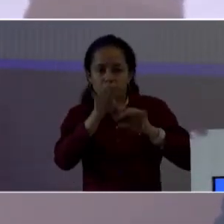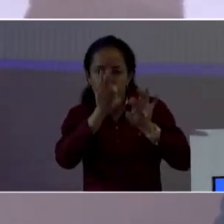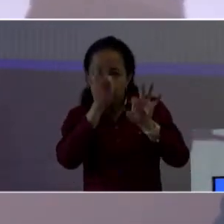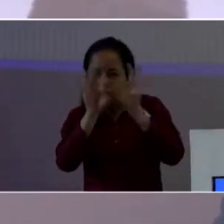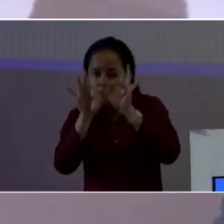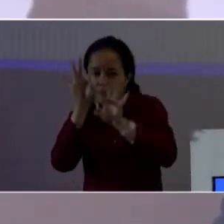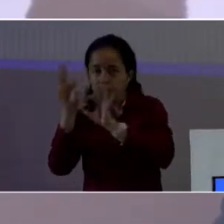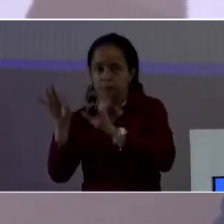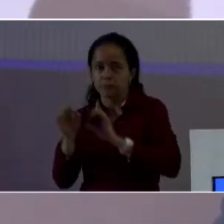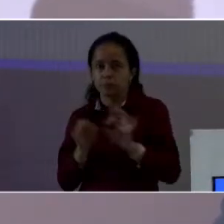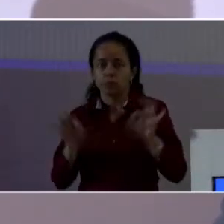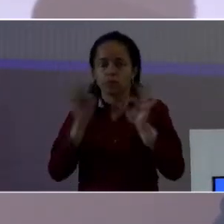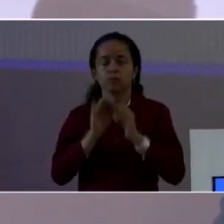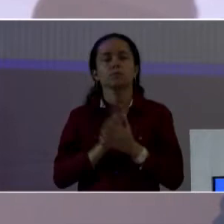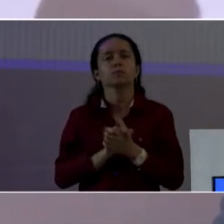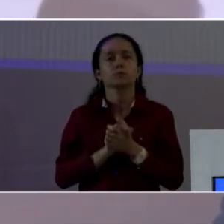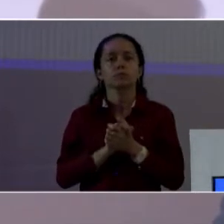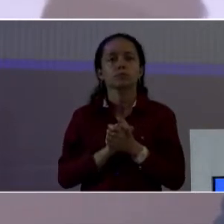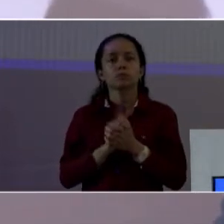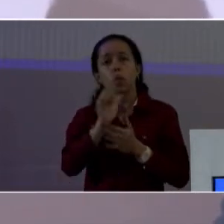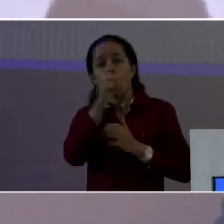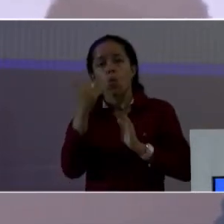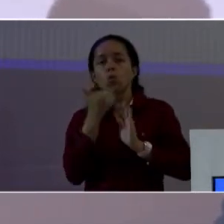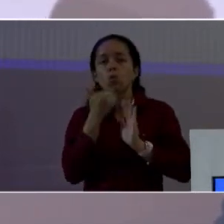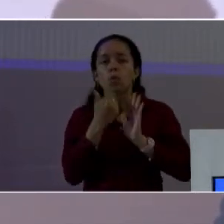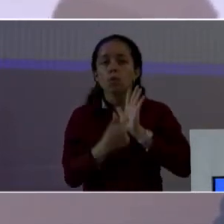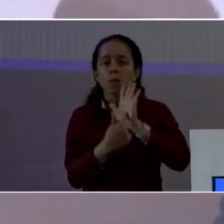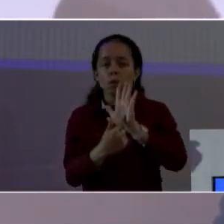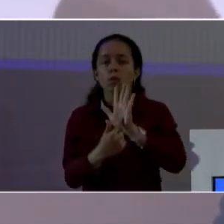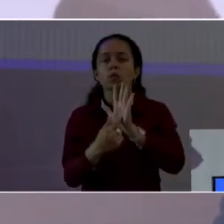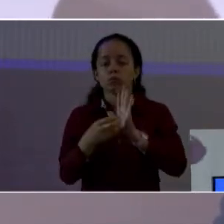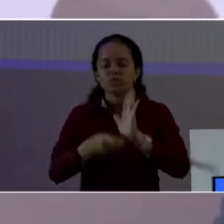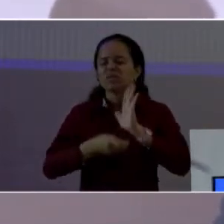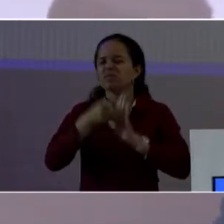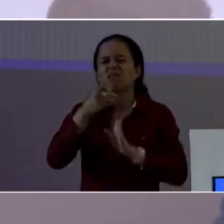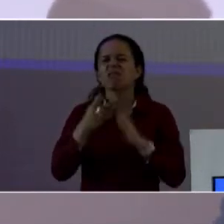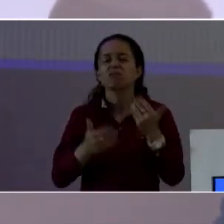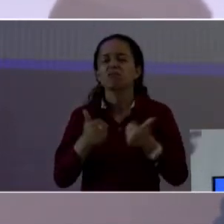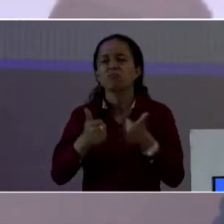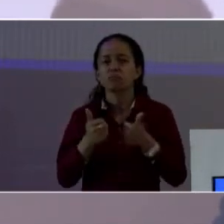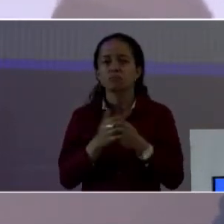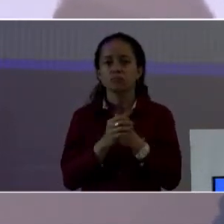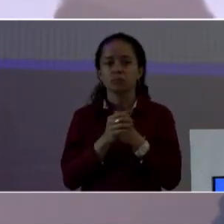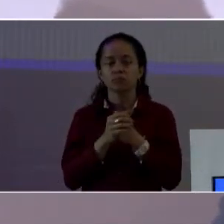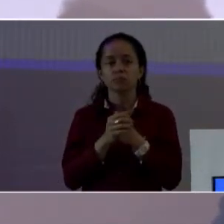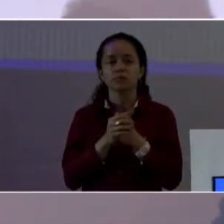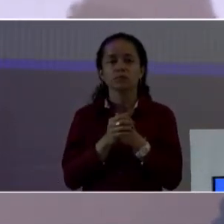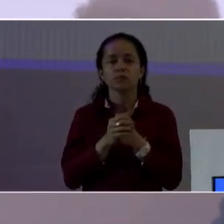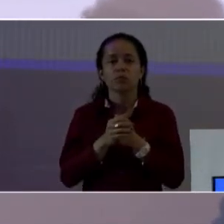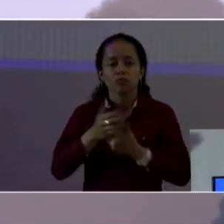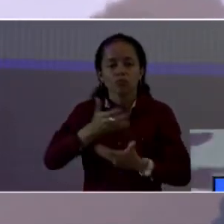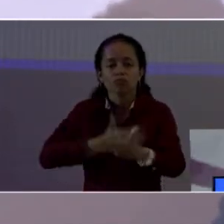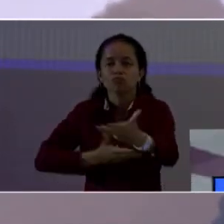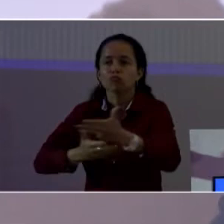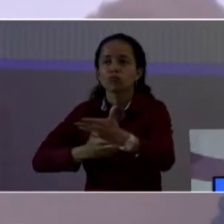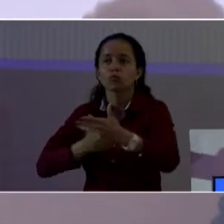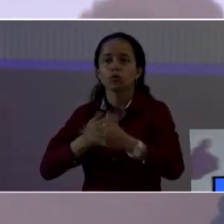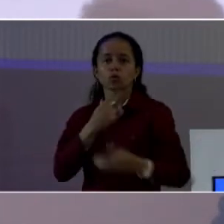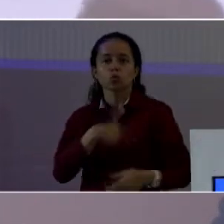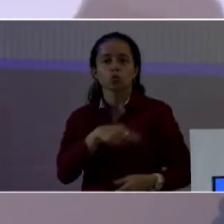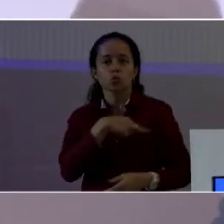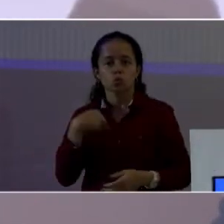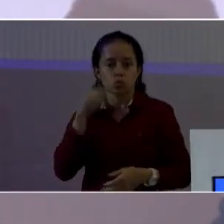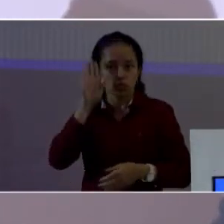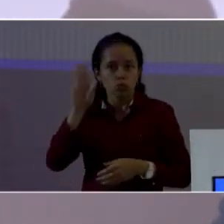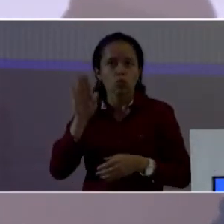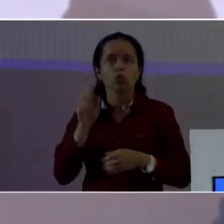Un ejemplo también muy bonito que se ha desarrollado en los últimos años con el apoyo de la cooperación suiza y con la